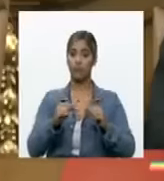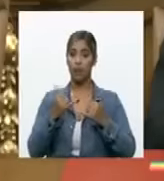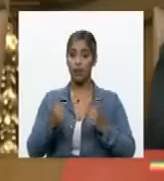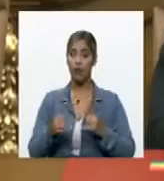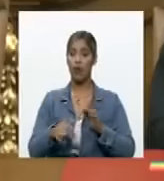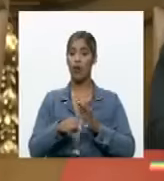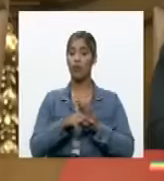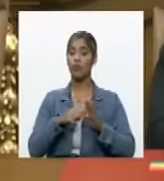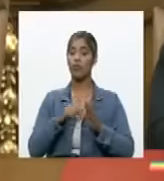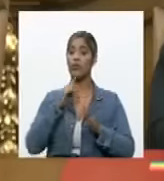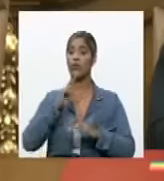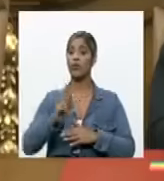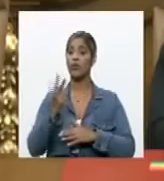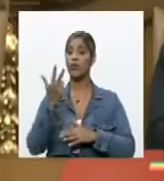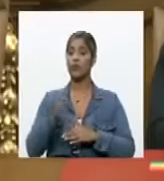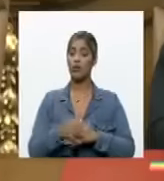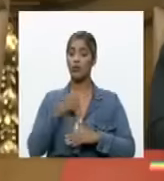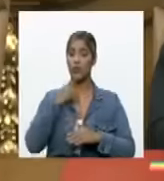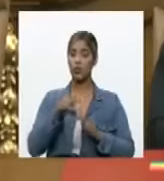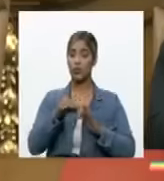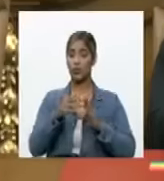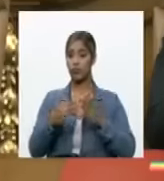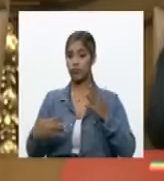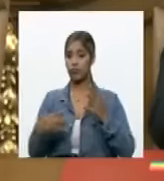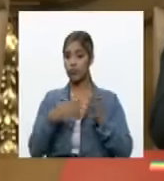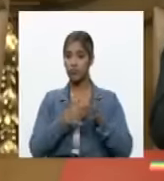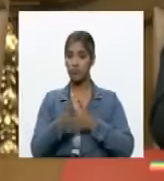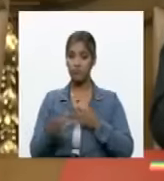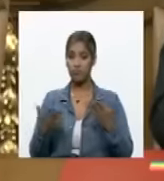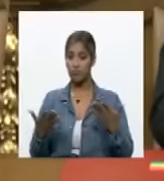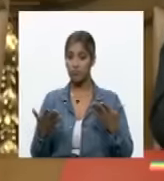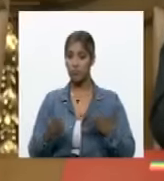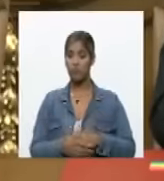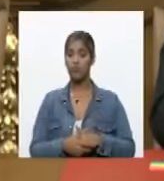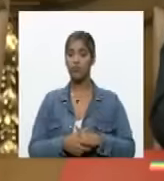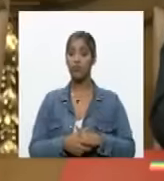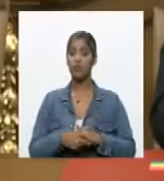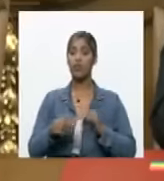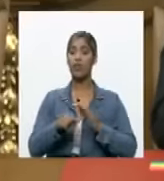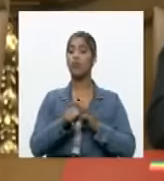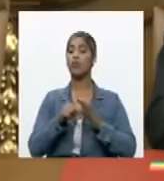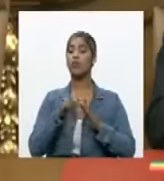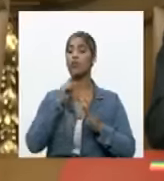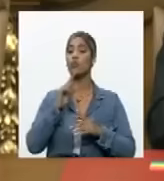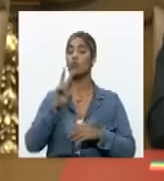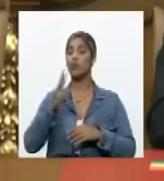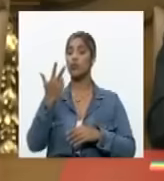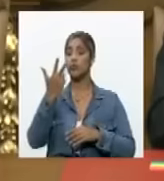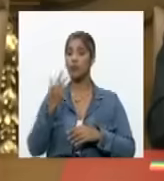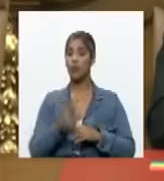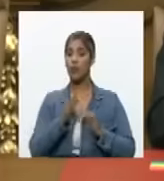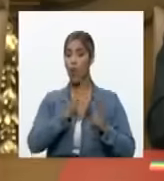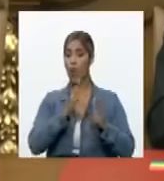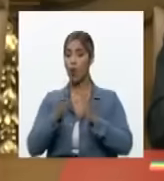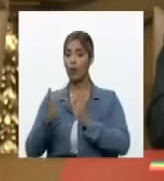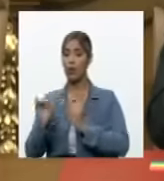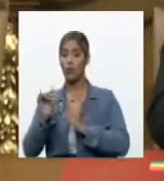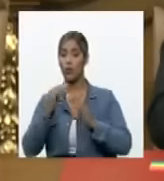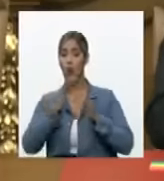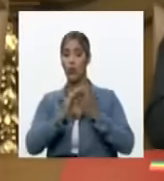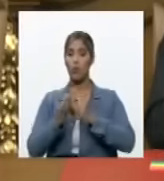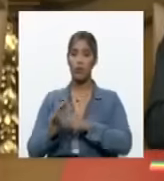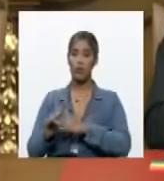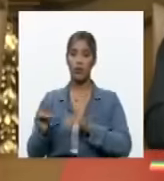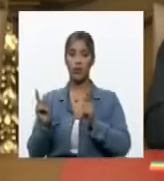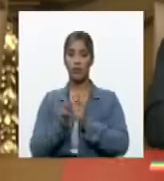el título tercero, el cual queda redactado en los siguientes términos. Título tercero de la organización de la comuna.